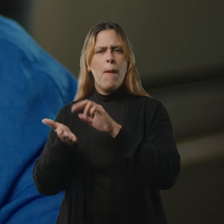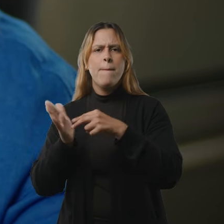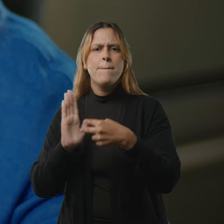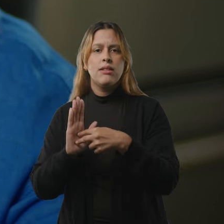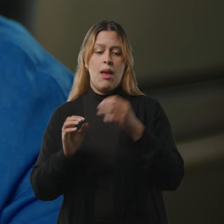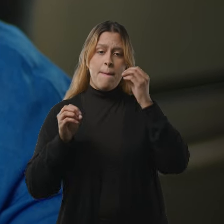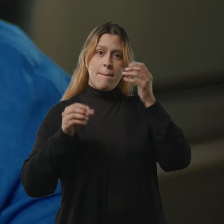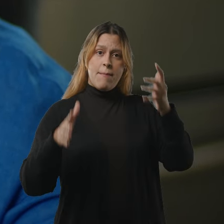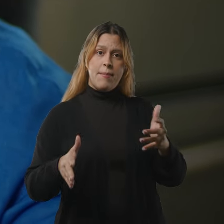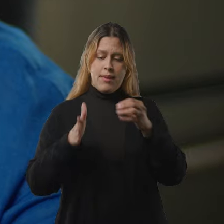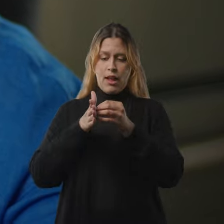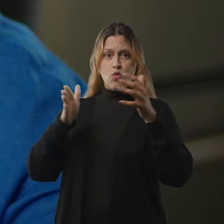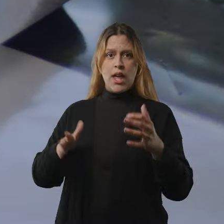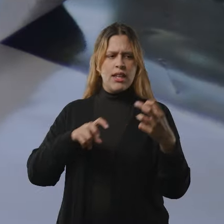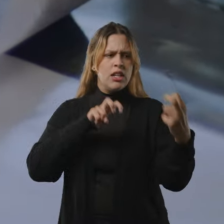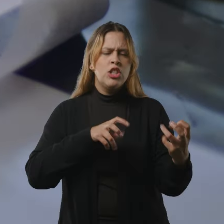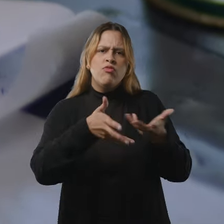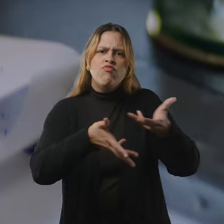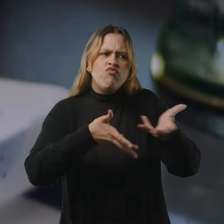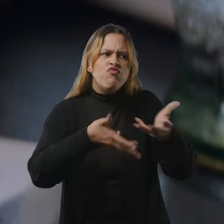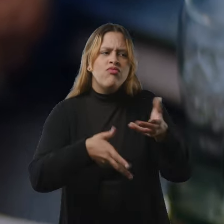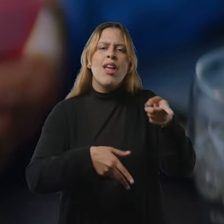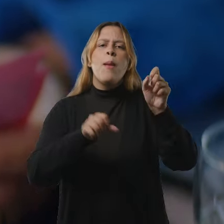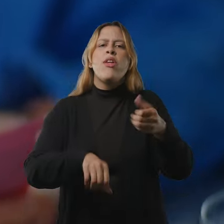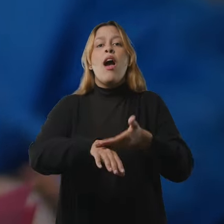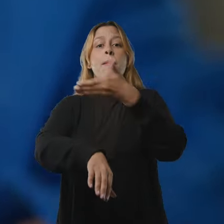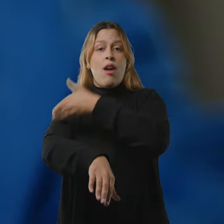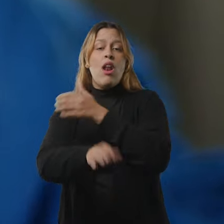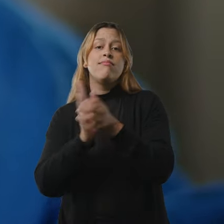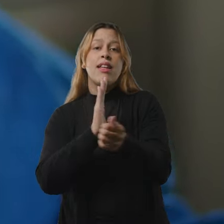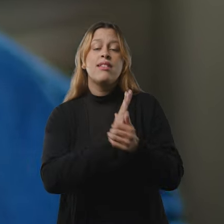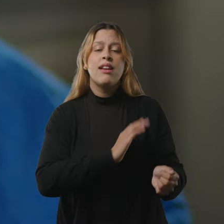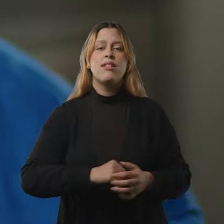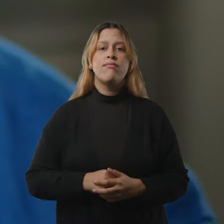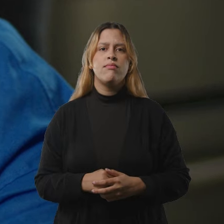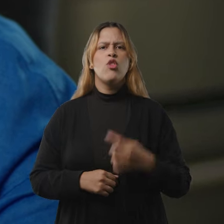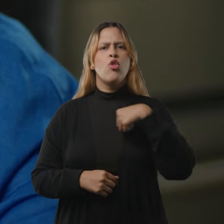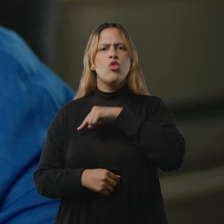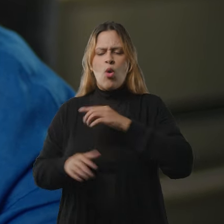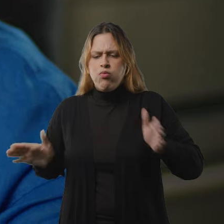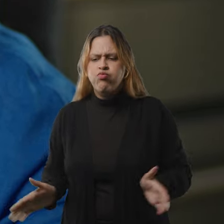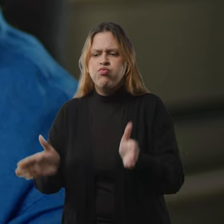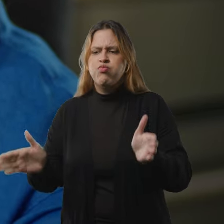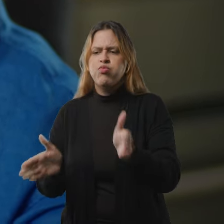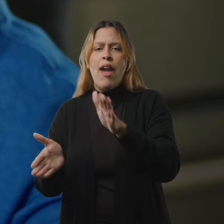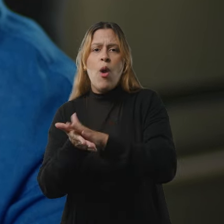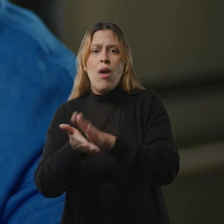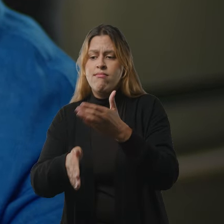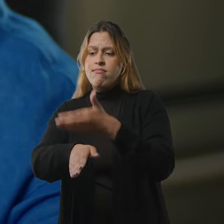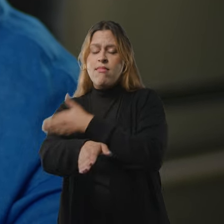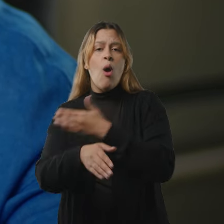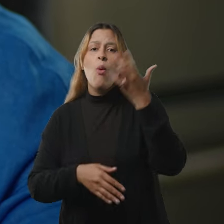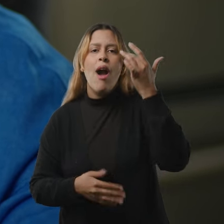permite a los estudiantes una dinámica unilateral, maestro con estudiante. Hemos logrado liderar en nuestras instituciones